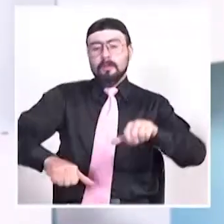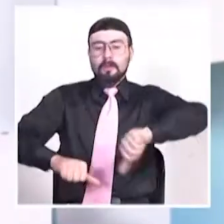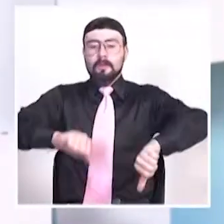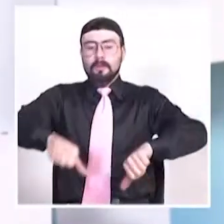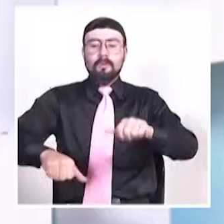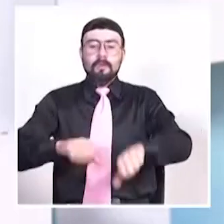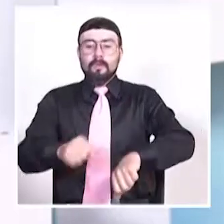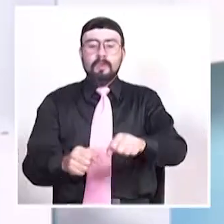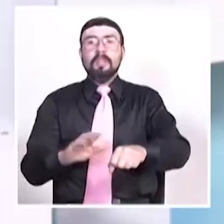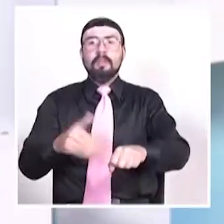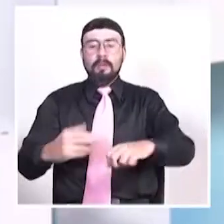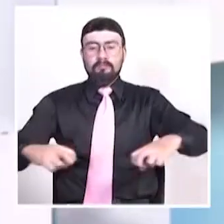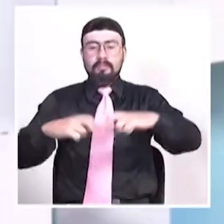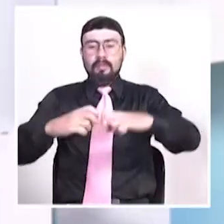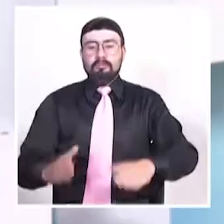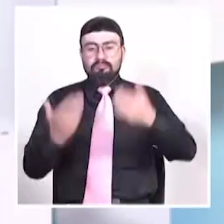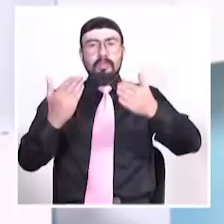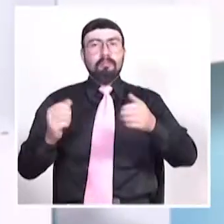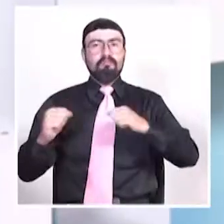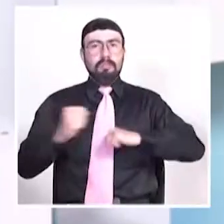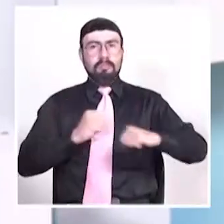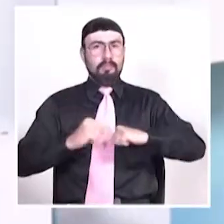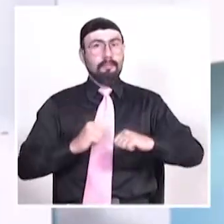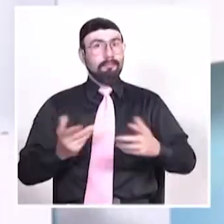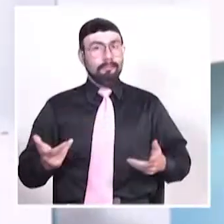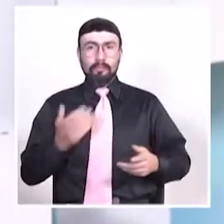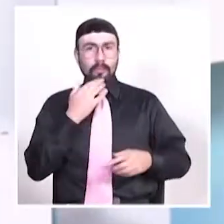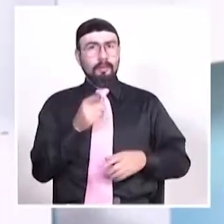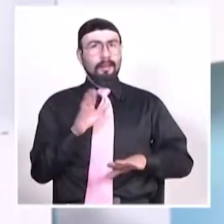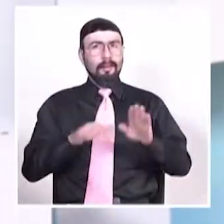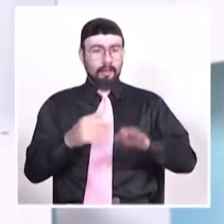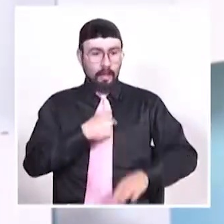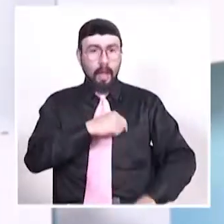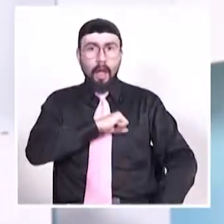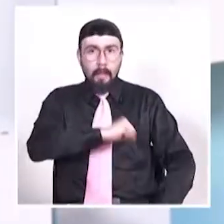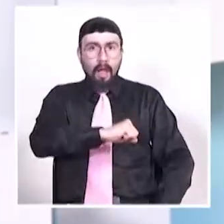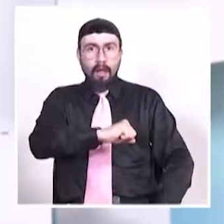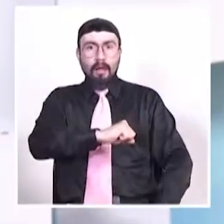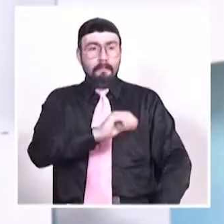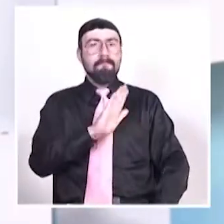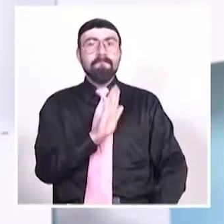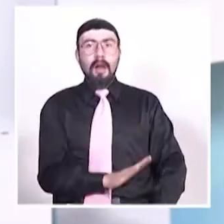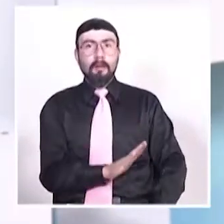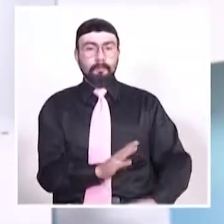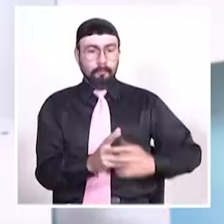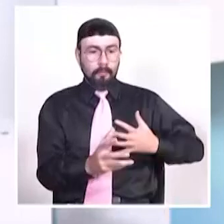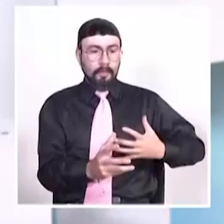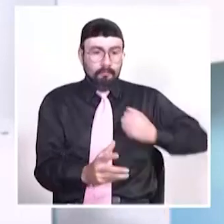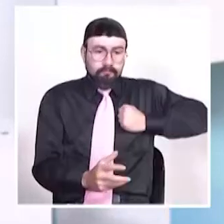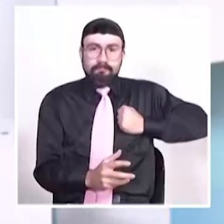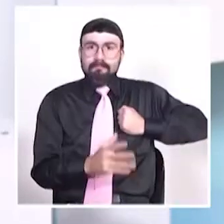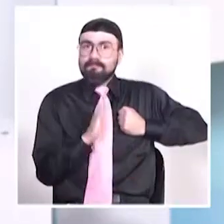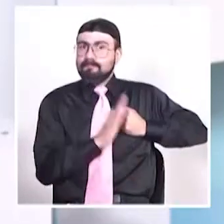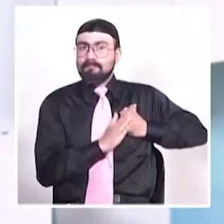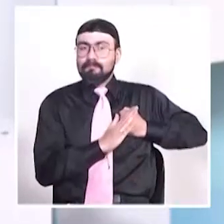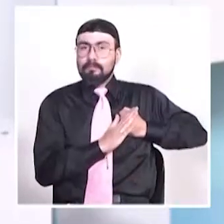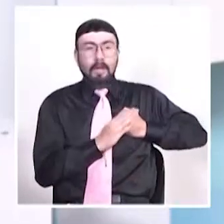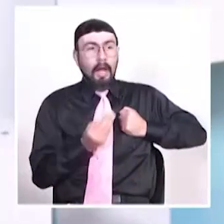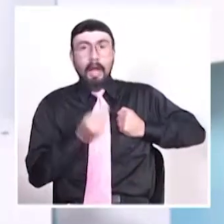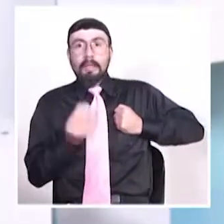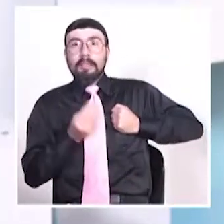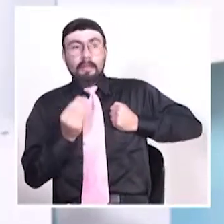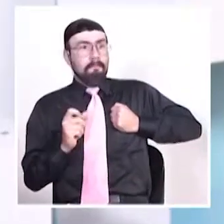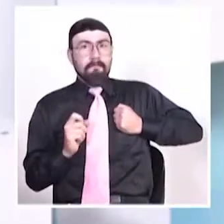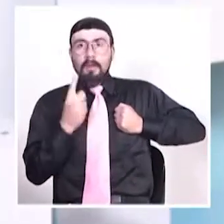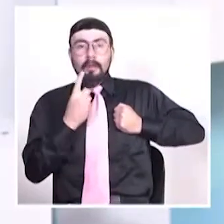en el paro, que en el paro cardiorrespiratorio, cuando el corazón se para, pues dentro de los protocolos de atención del paciente, lo primero